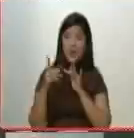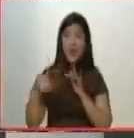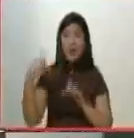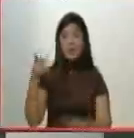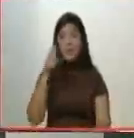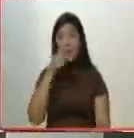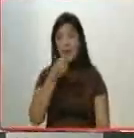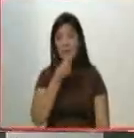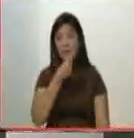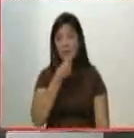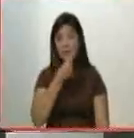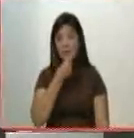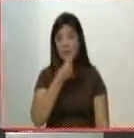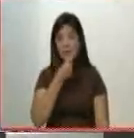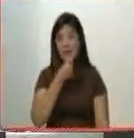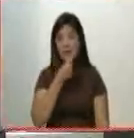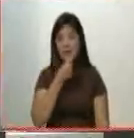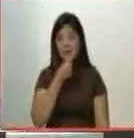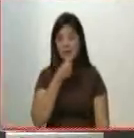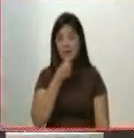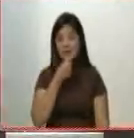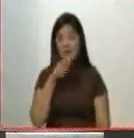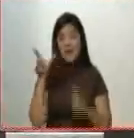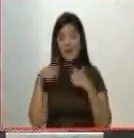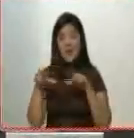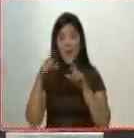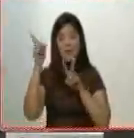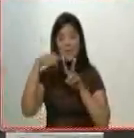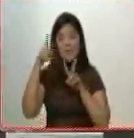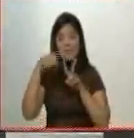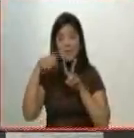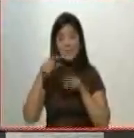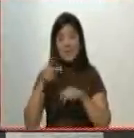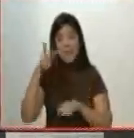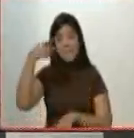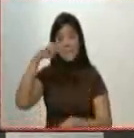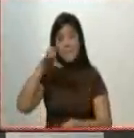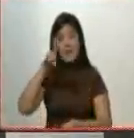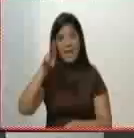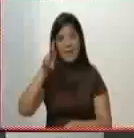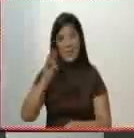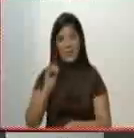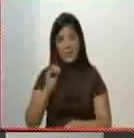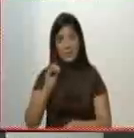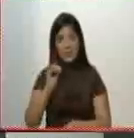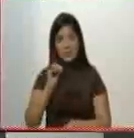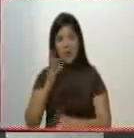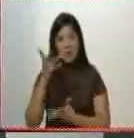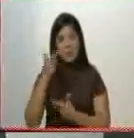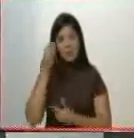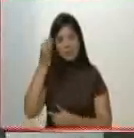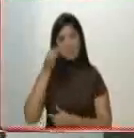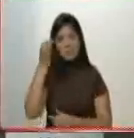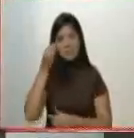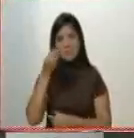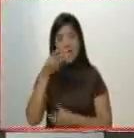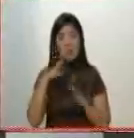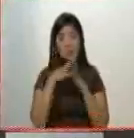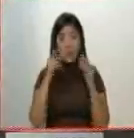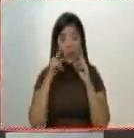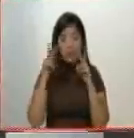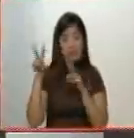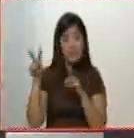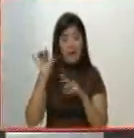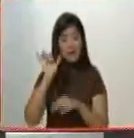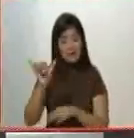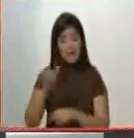nuestro periodista, nuestro ancla allá en el estudio venezolano de televisión, Pedro Márquez, las impresiones que, y las imágenes que ellos pueden apreciar